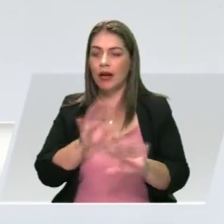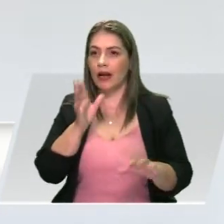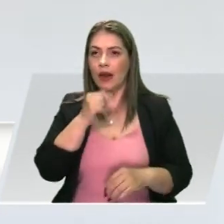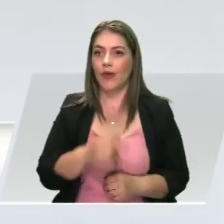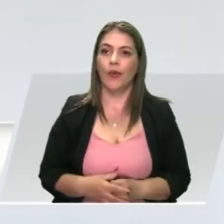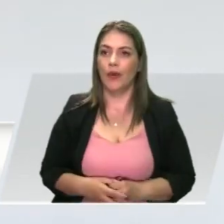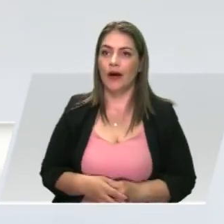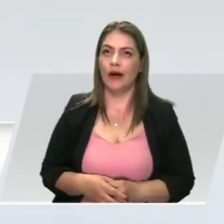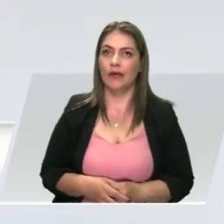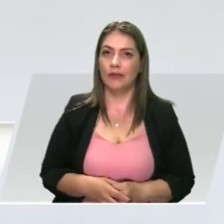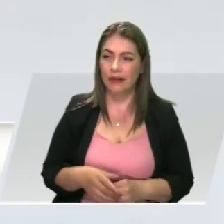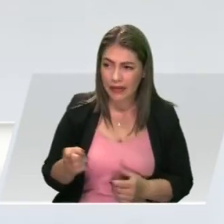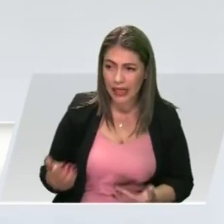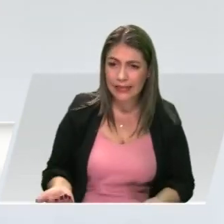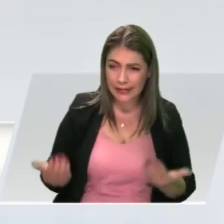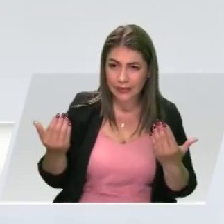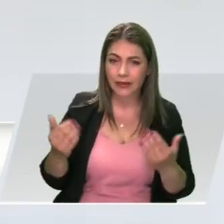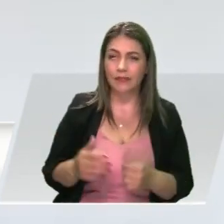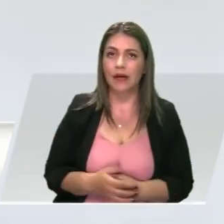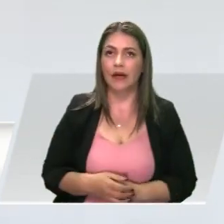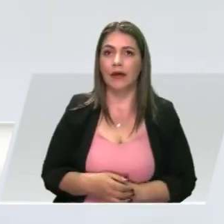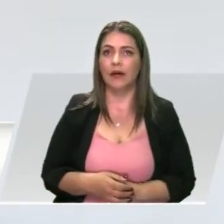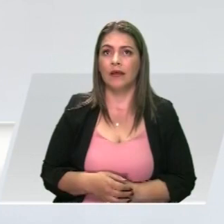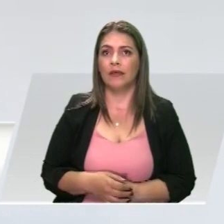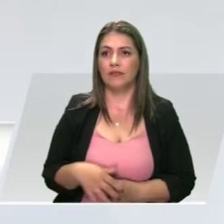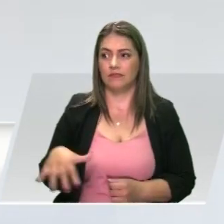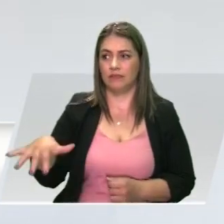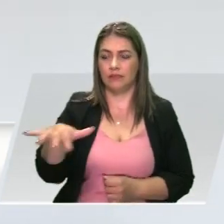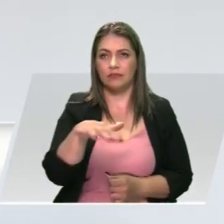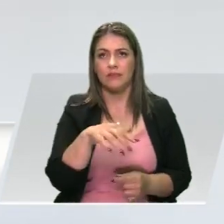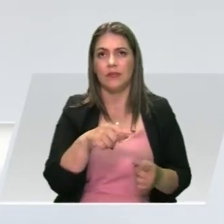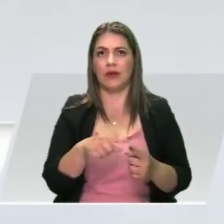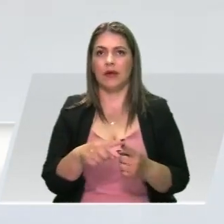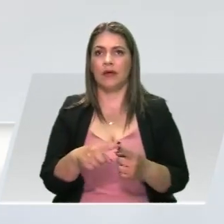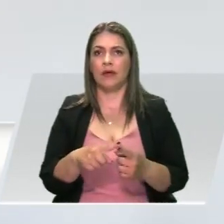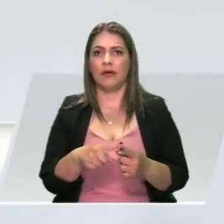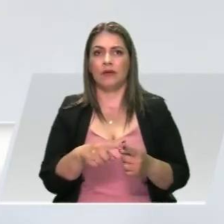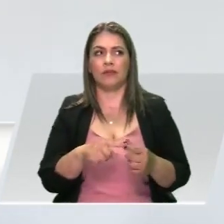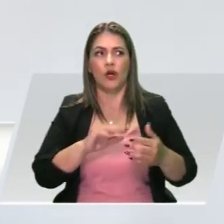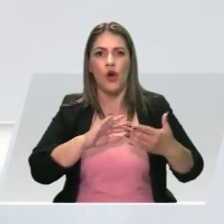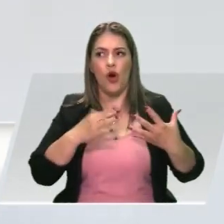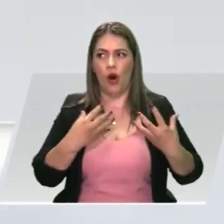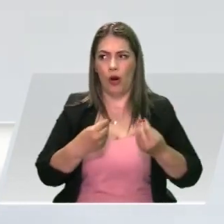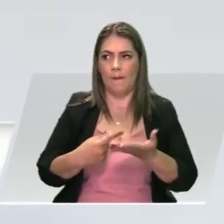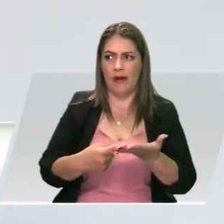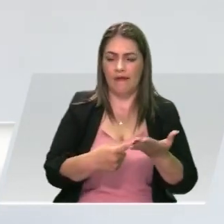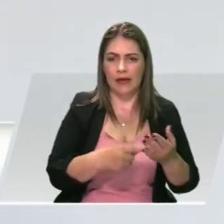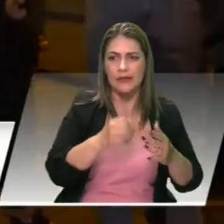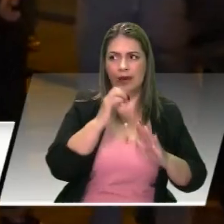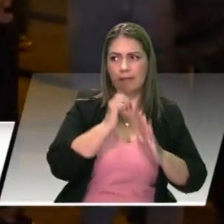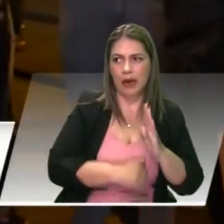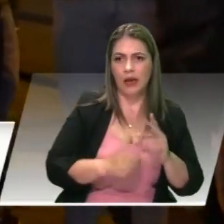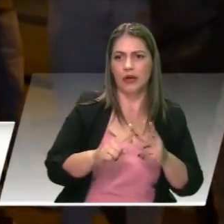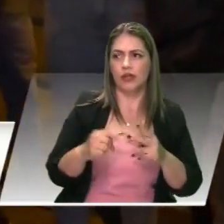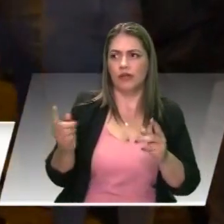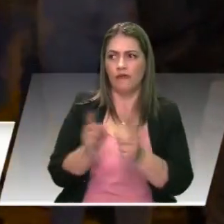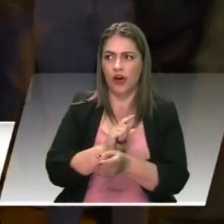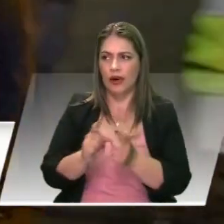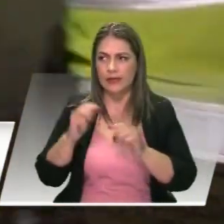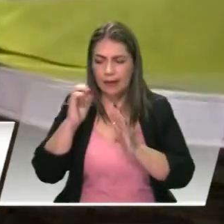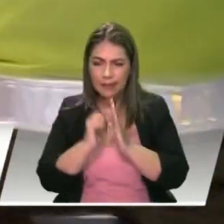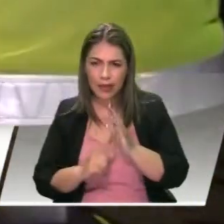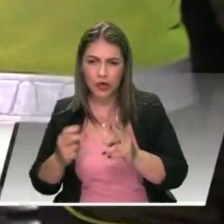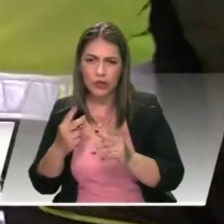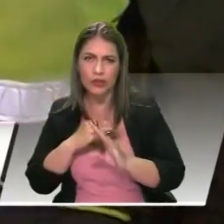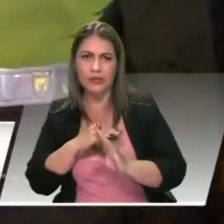realmente disminuyen el impacto de afectaciones a la convivencia o problemas de violencia o inseguridad el estadio